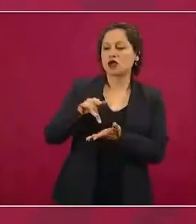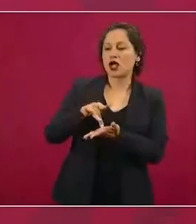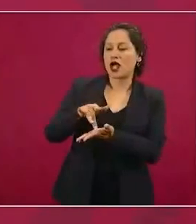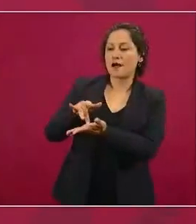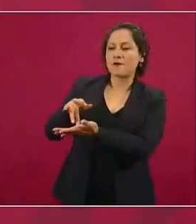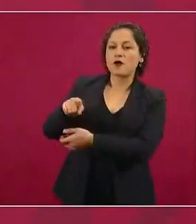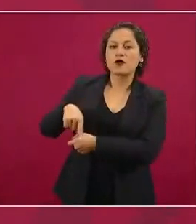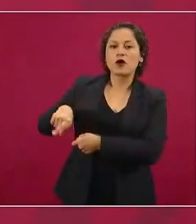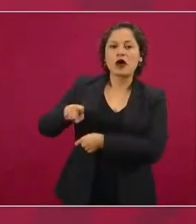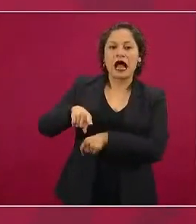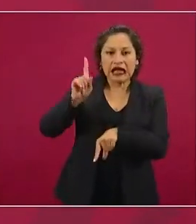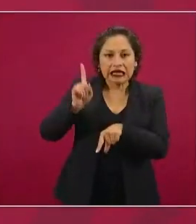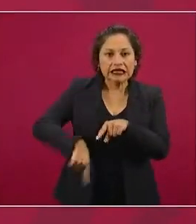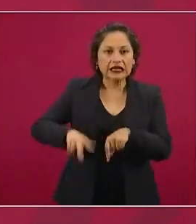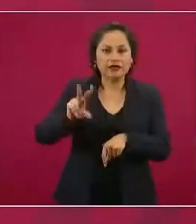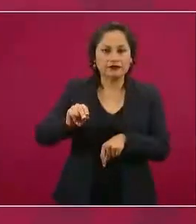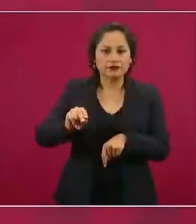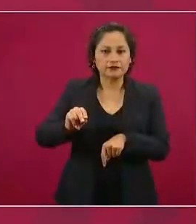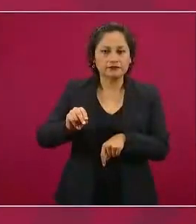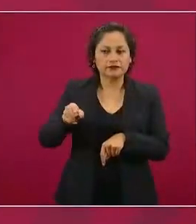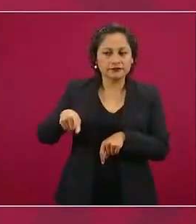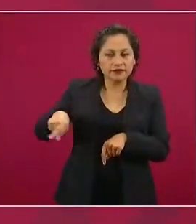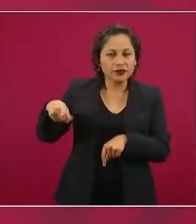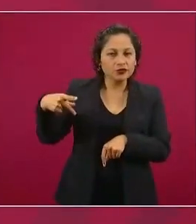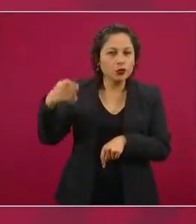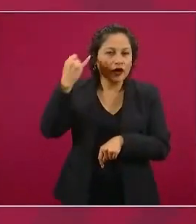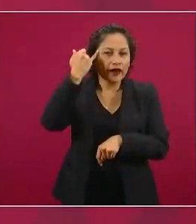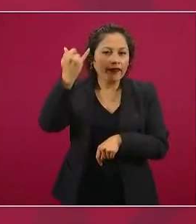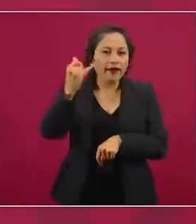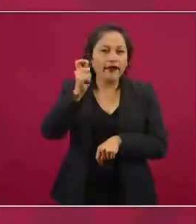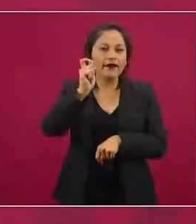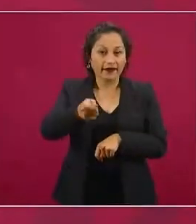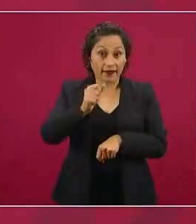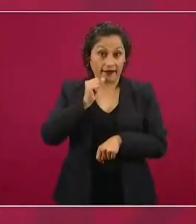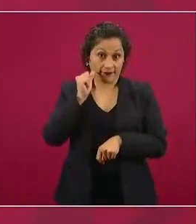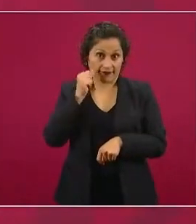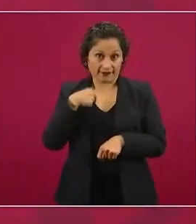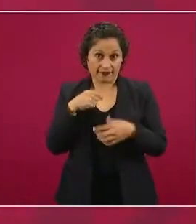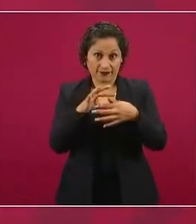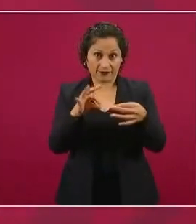lo dije ayer con mucha claridad.